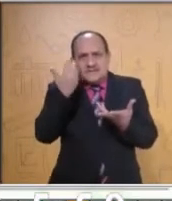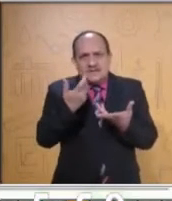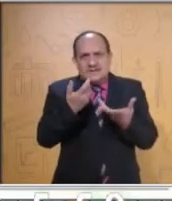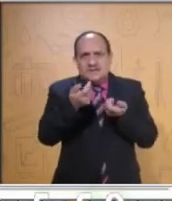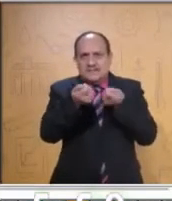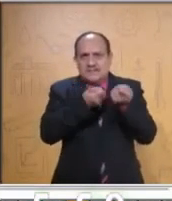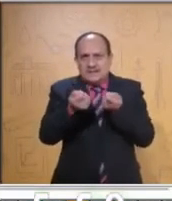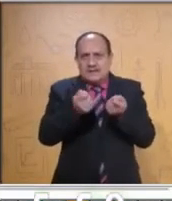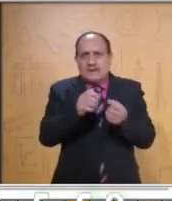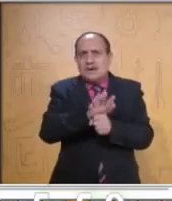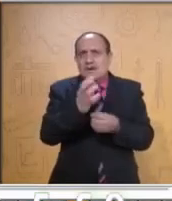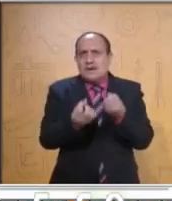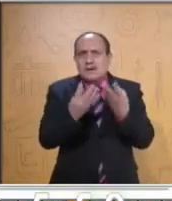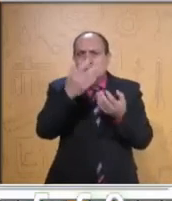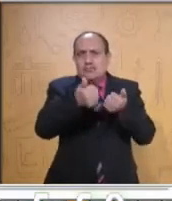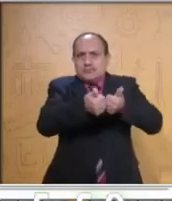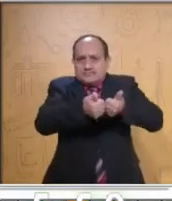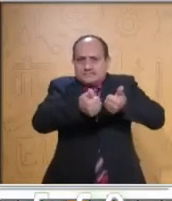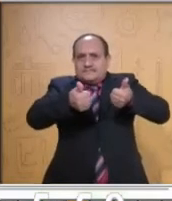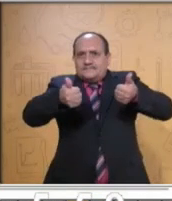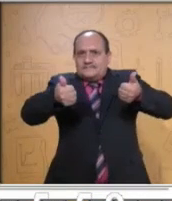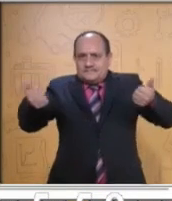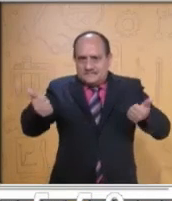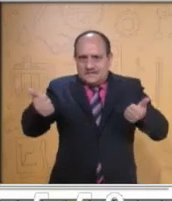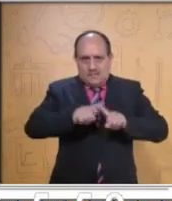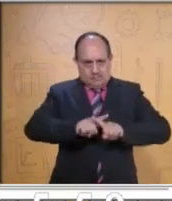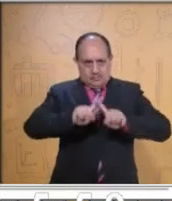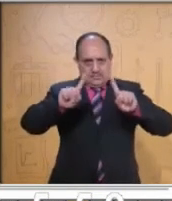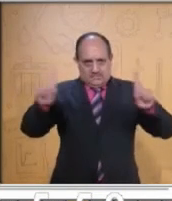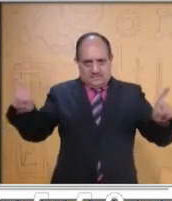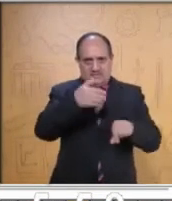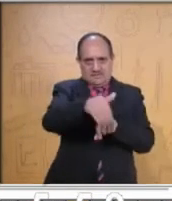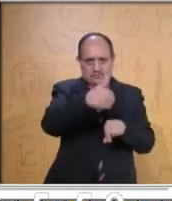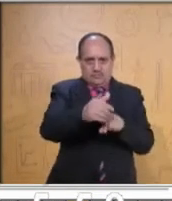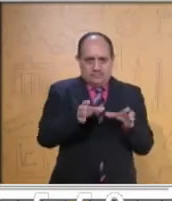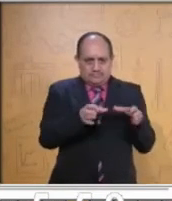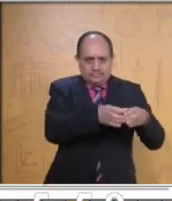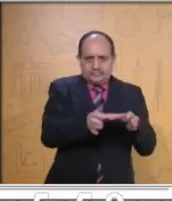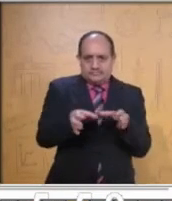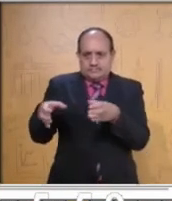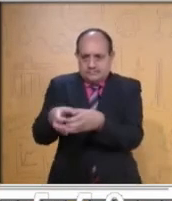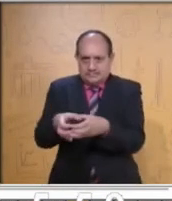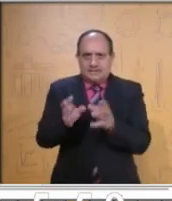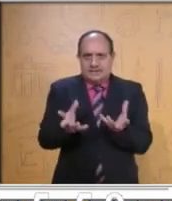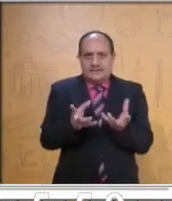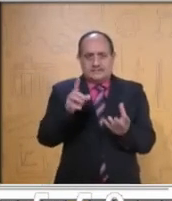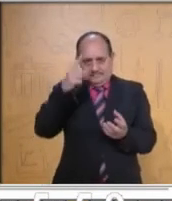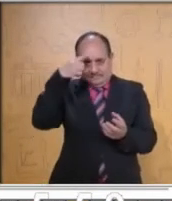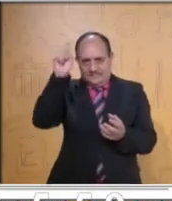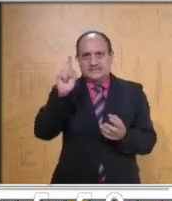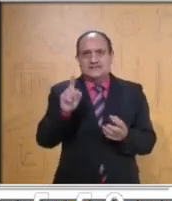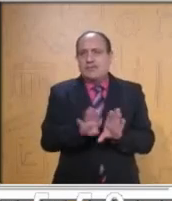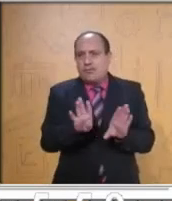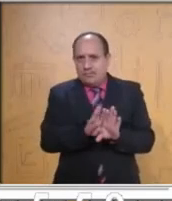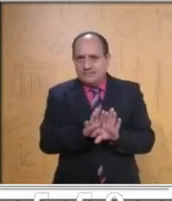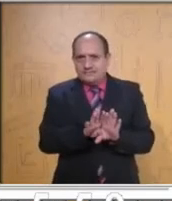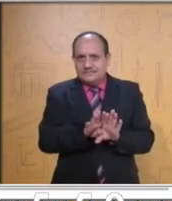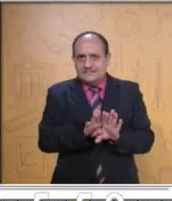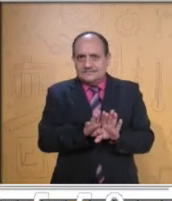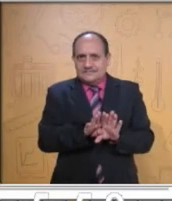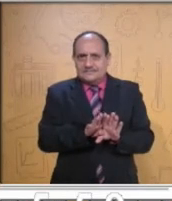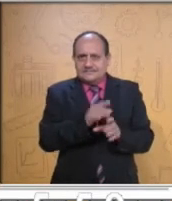qué tan disperso o separado están los datos uno de otro. Y este es muy, muy sencillo. El